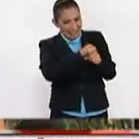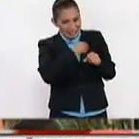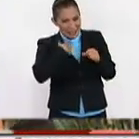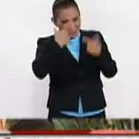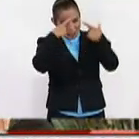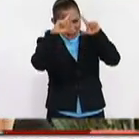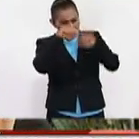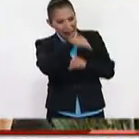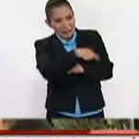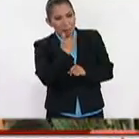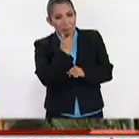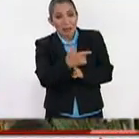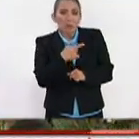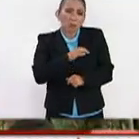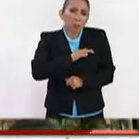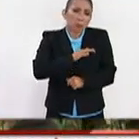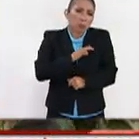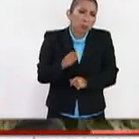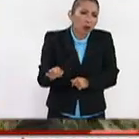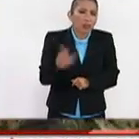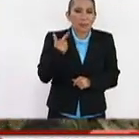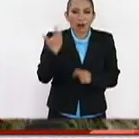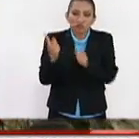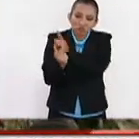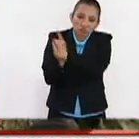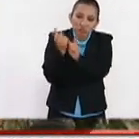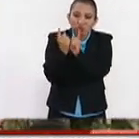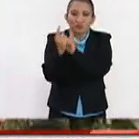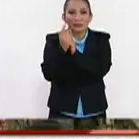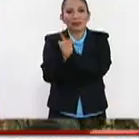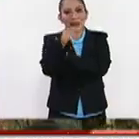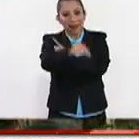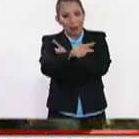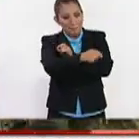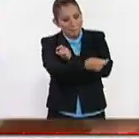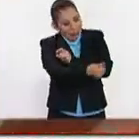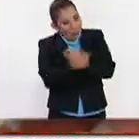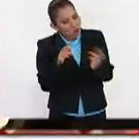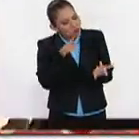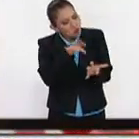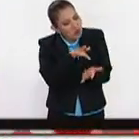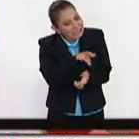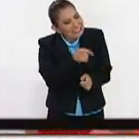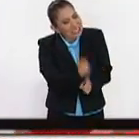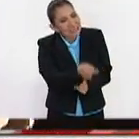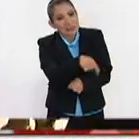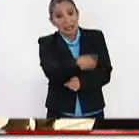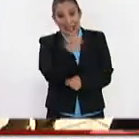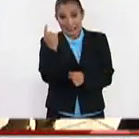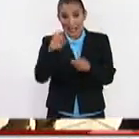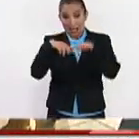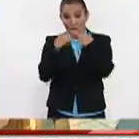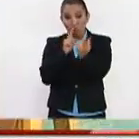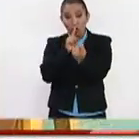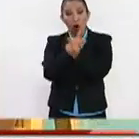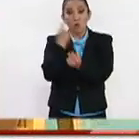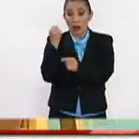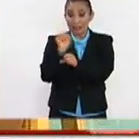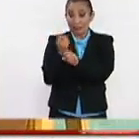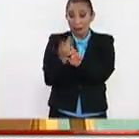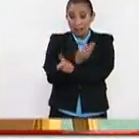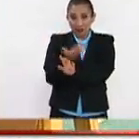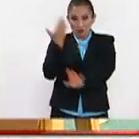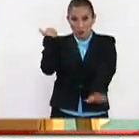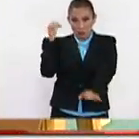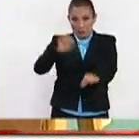Marina. Además, podemos convivir con los binomios caninos. Este encuentro se da a unas semanas